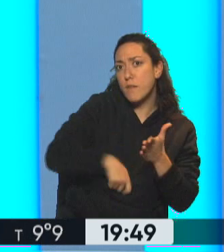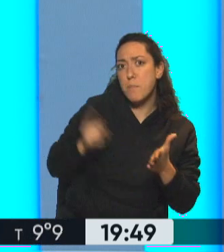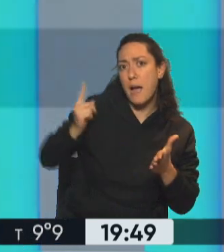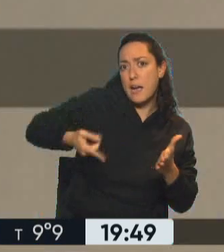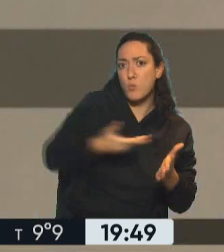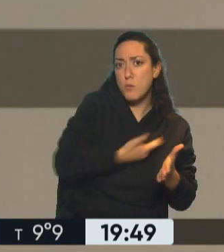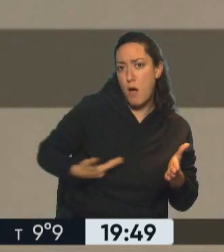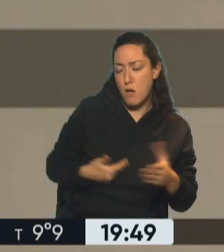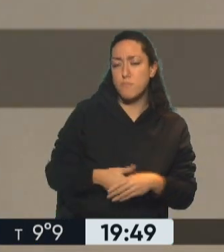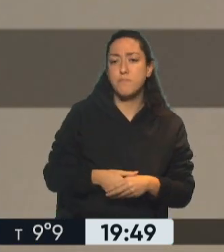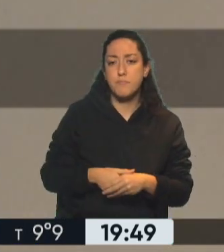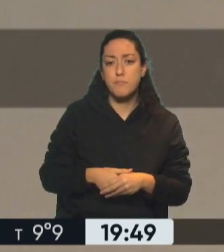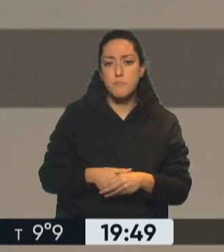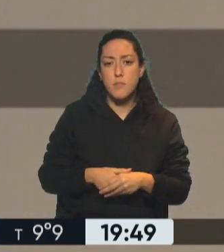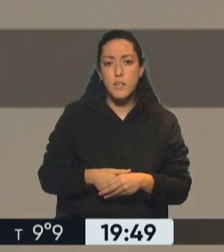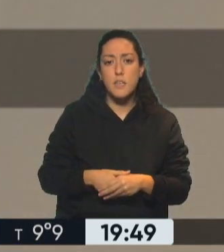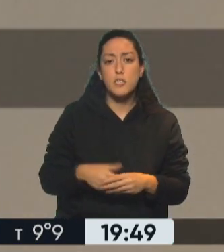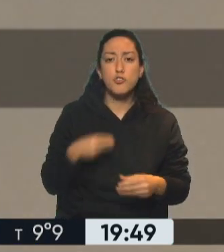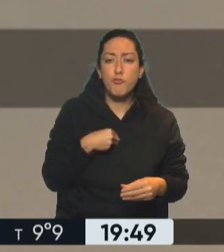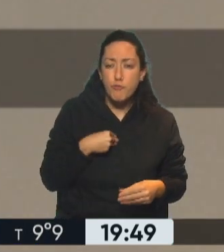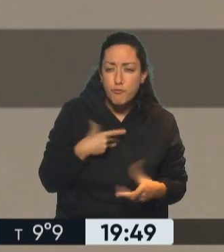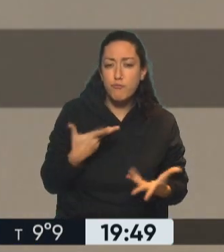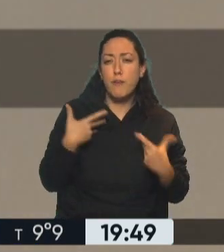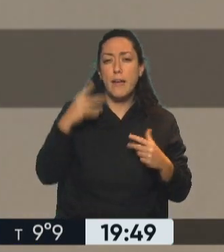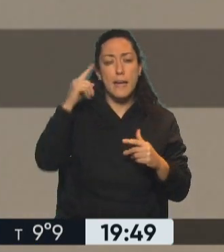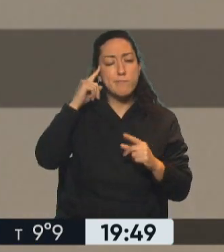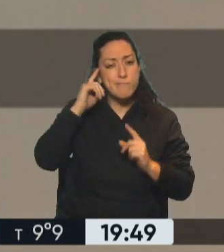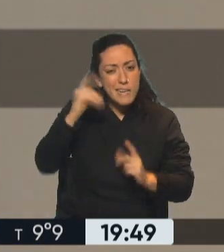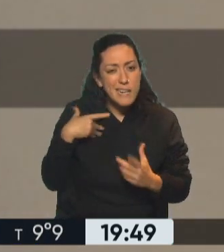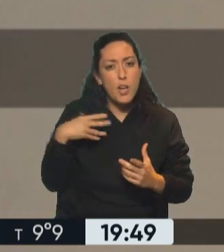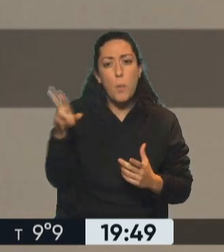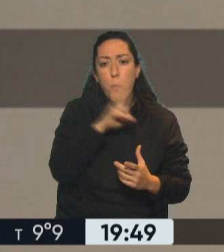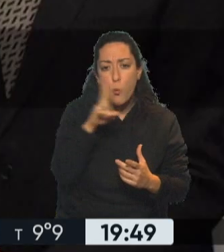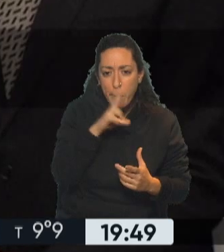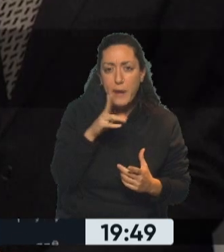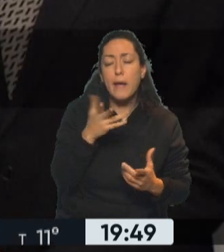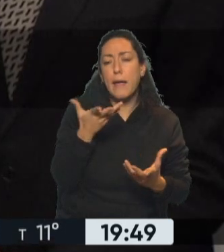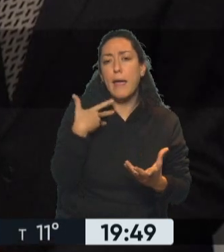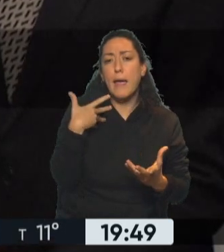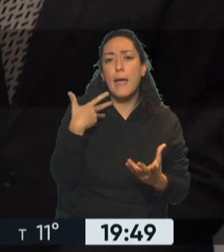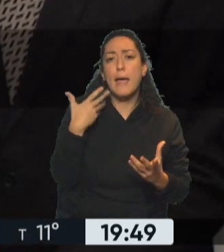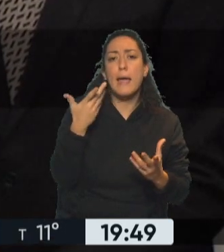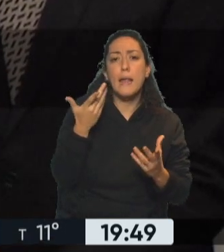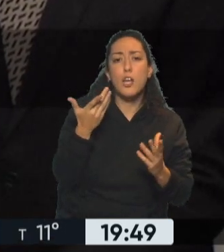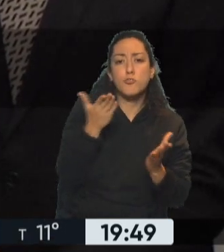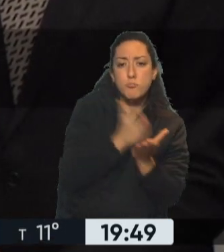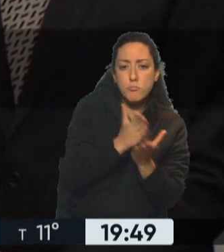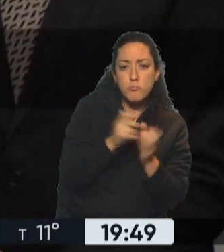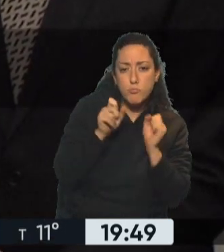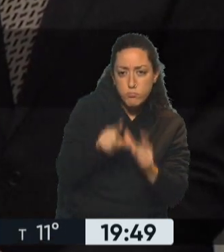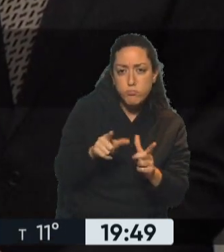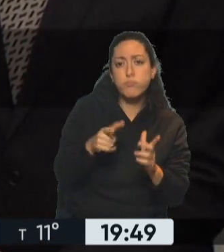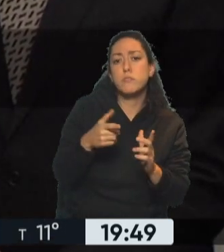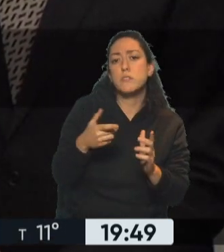sí. It's my hope and strong belief that women will in fact turn out in record numbers to reclaim the rights that have taken from them